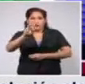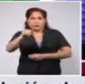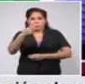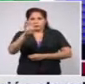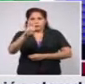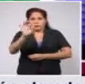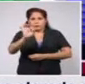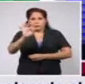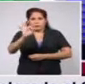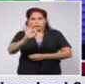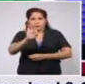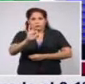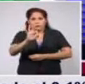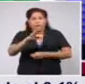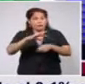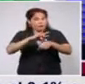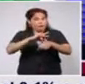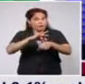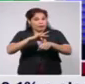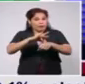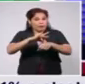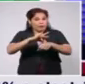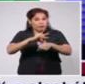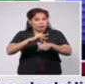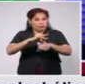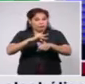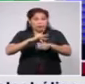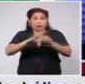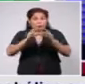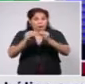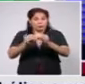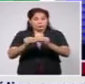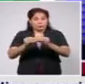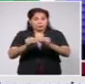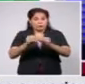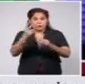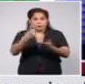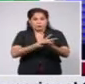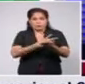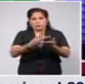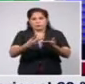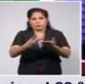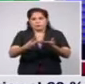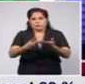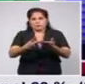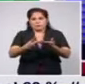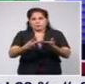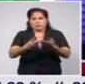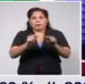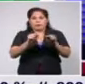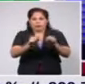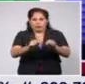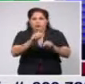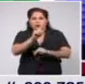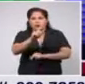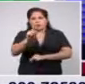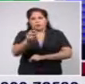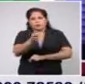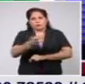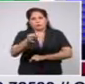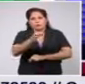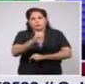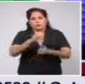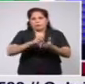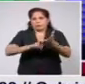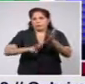43,4% de la incidencia en los últimos 15 días, pues son 11 municipios de la provincia